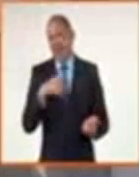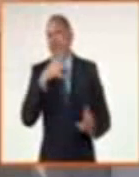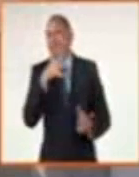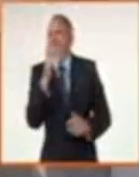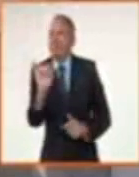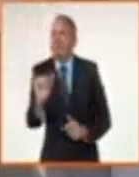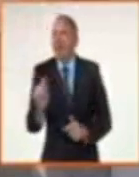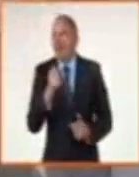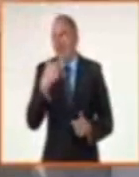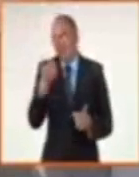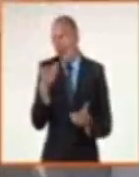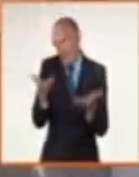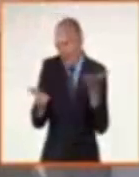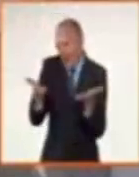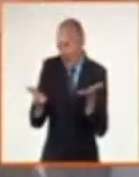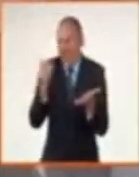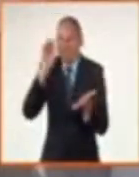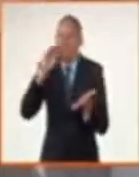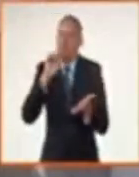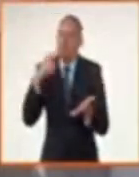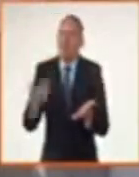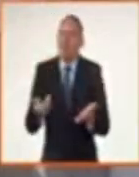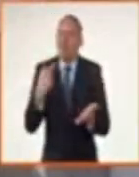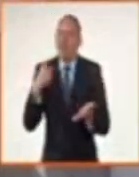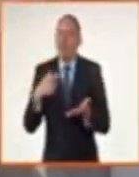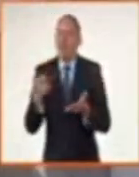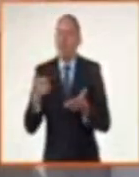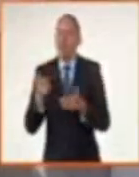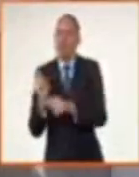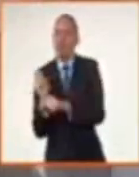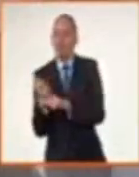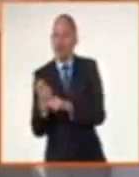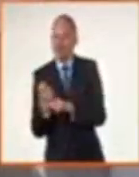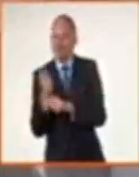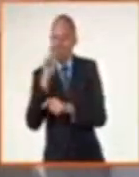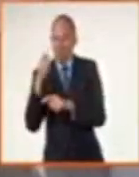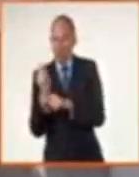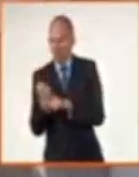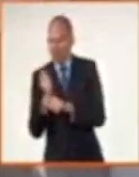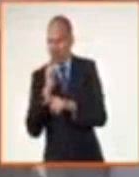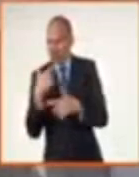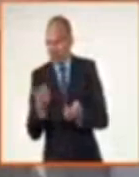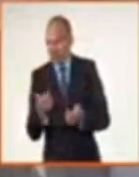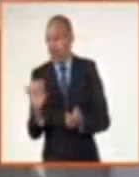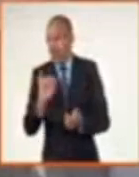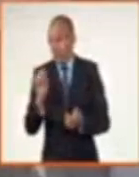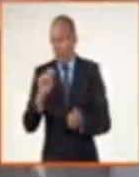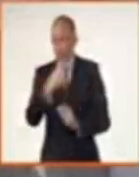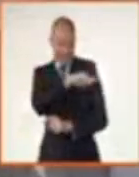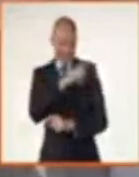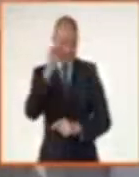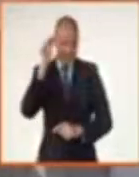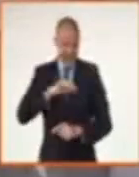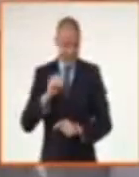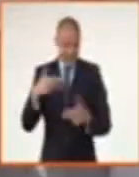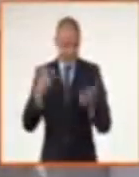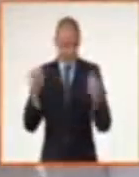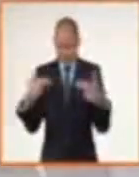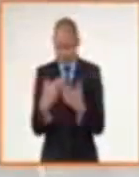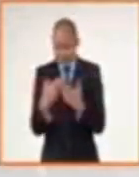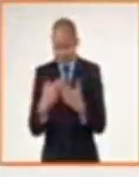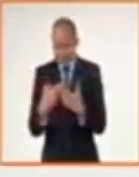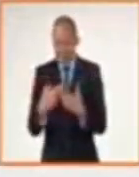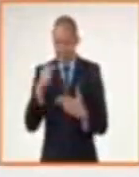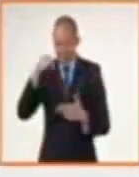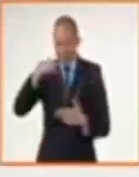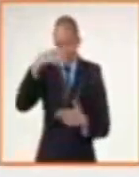contra Estados Unidos. Es decir, la guerra mediática, el ataque, el asedio, el acoso, el brutal bloqueo que nos priva